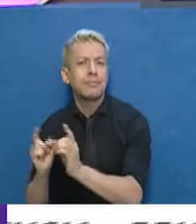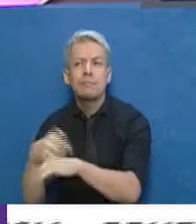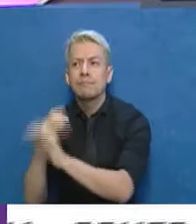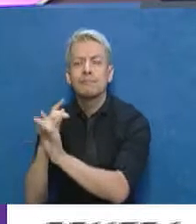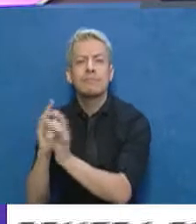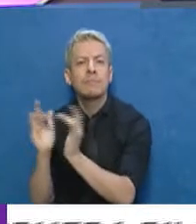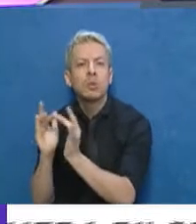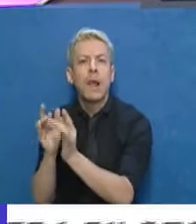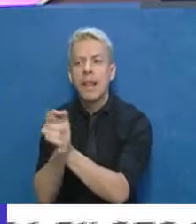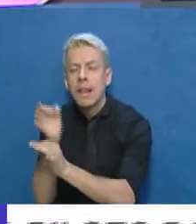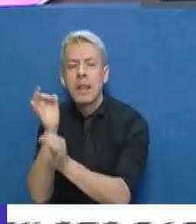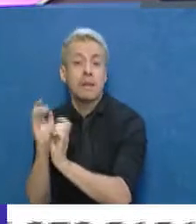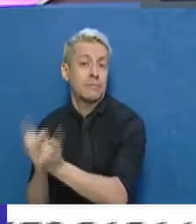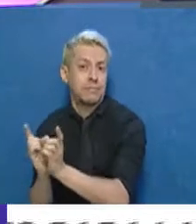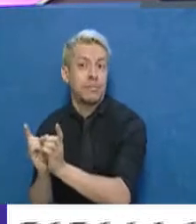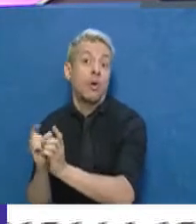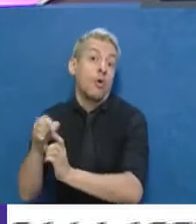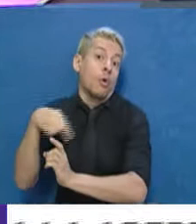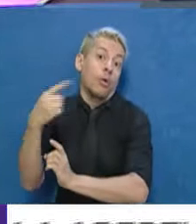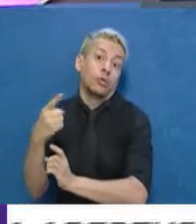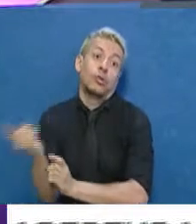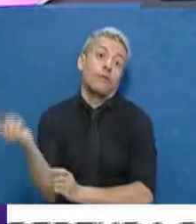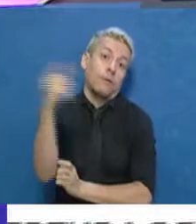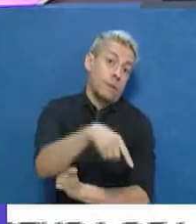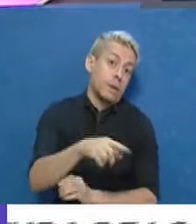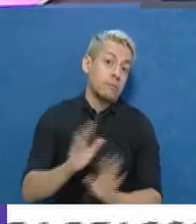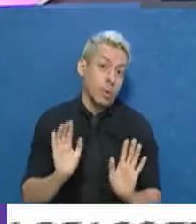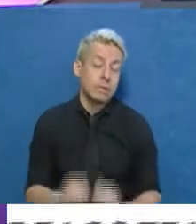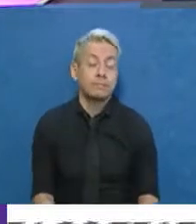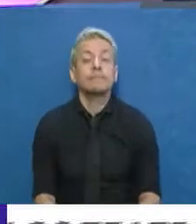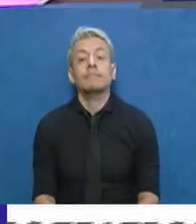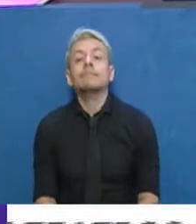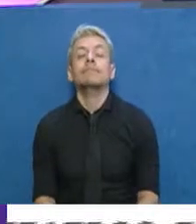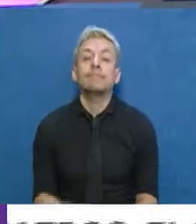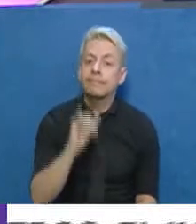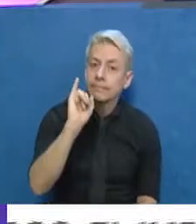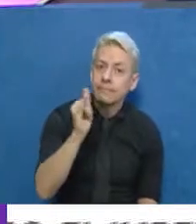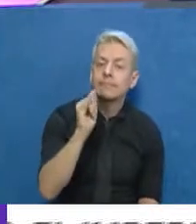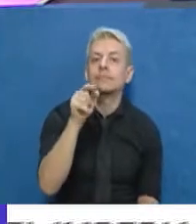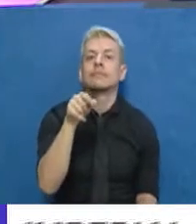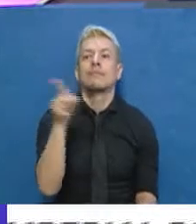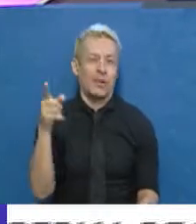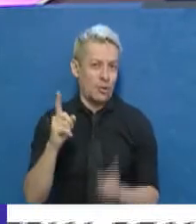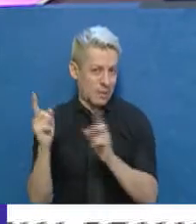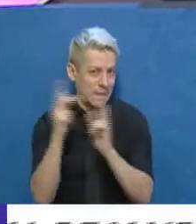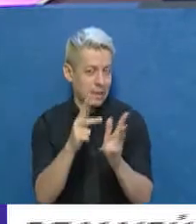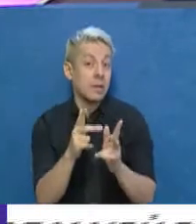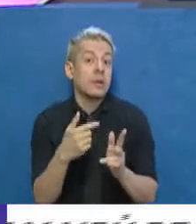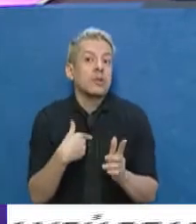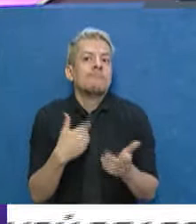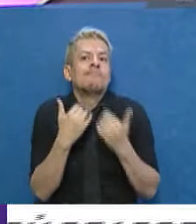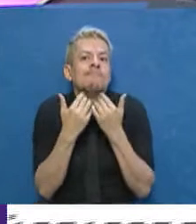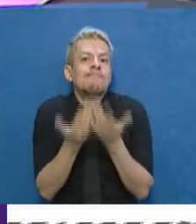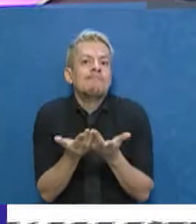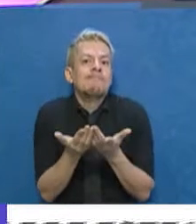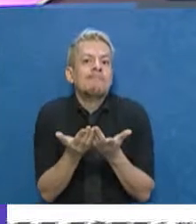en un futuro de hacer, digamos, o de regresar a las aulas. Claro, lo que decía la docente, la verdad que yo no te puedo dar garantías